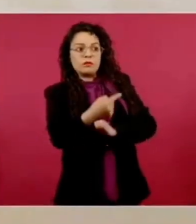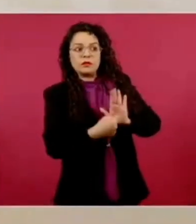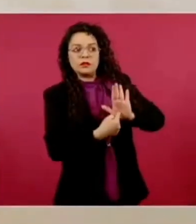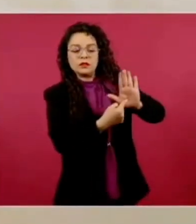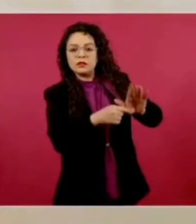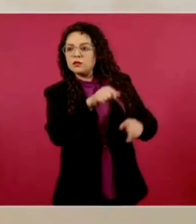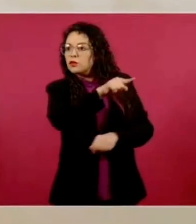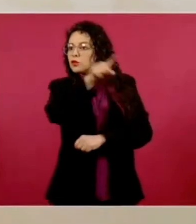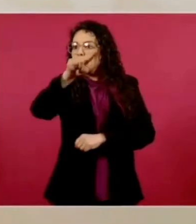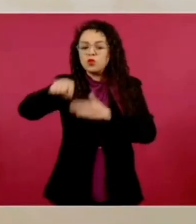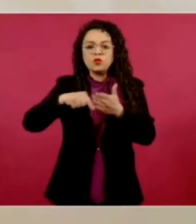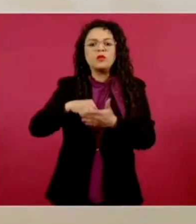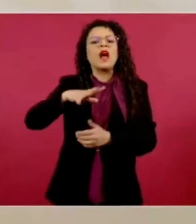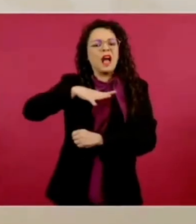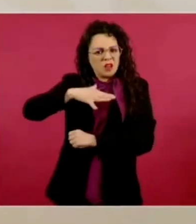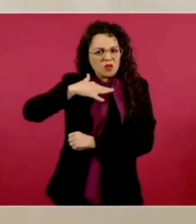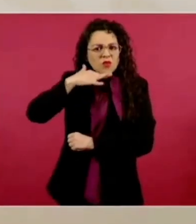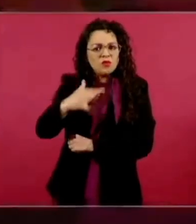nunca.